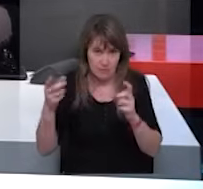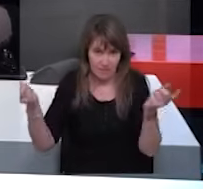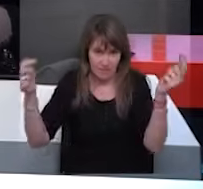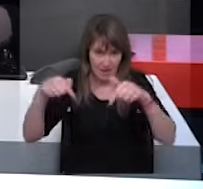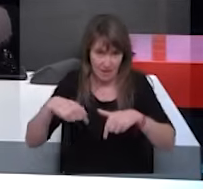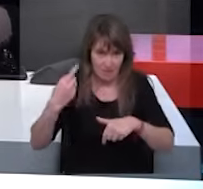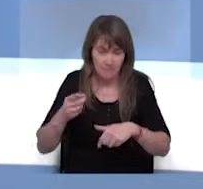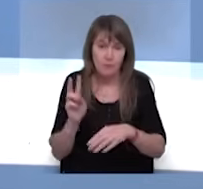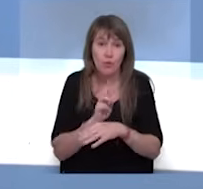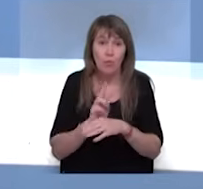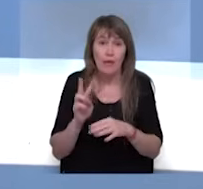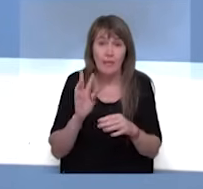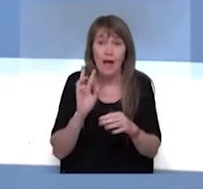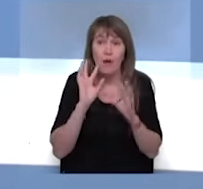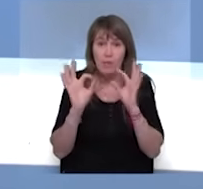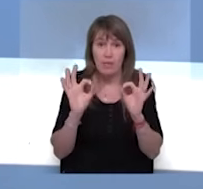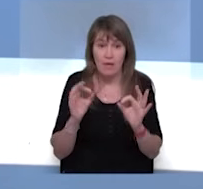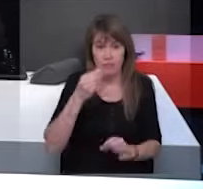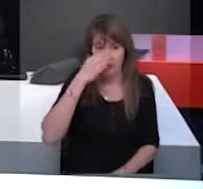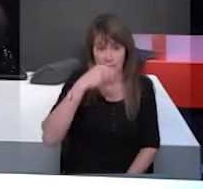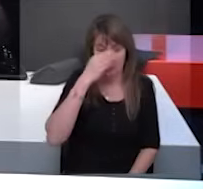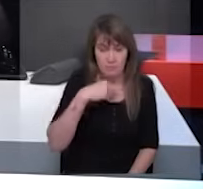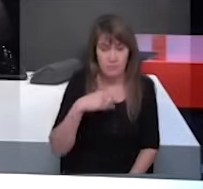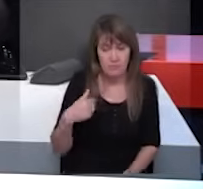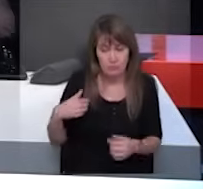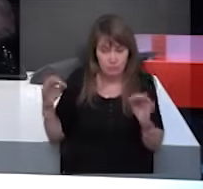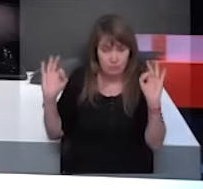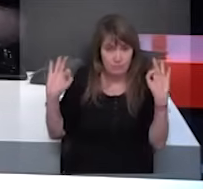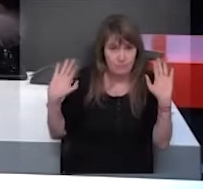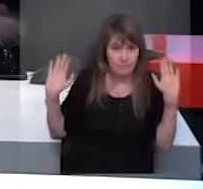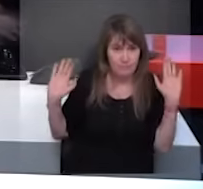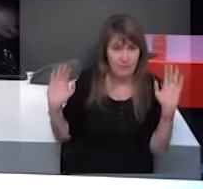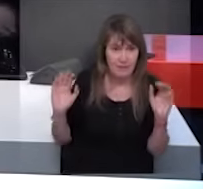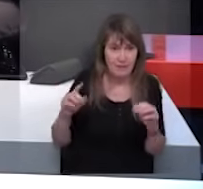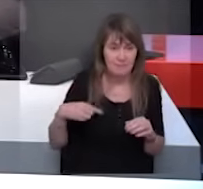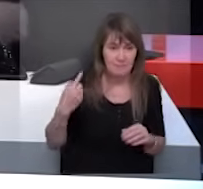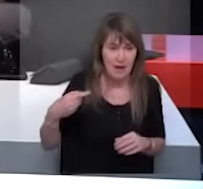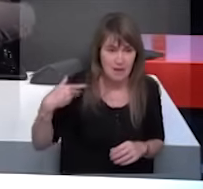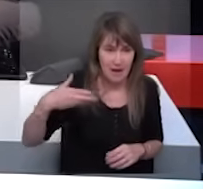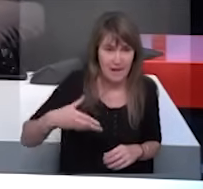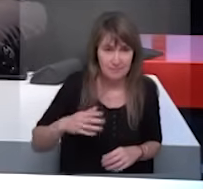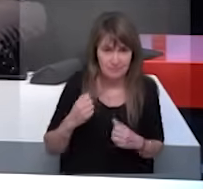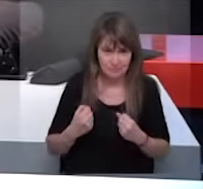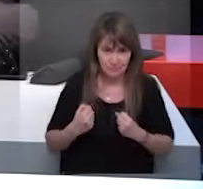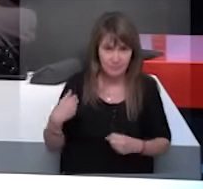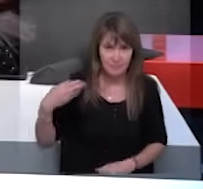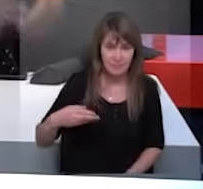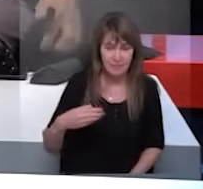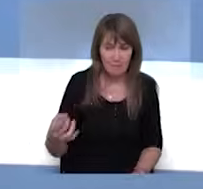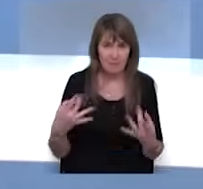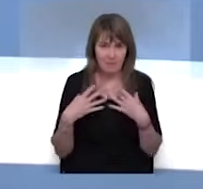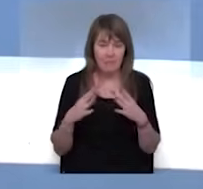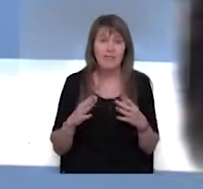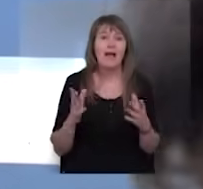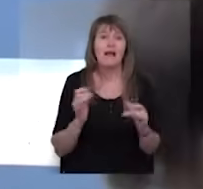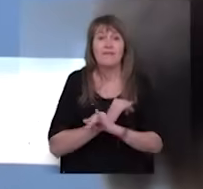Dale me cuidan de la gripe vamos yo estoy perfecto a mí No yo no sé si mañana estoy acá me voy alejando AC me voy corriendo no vamos